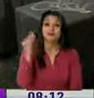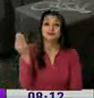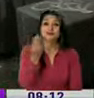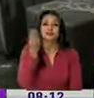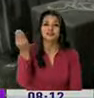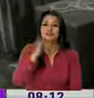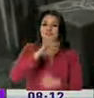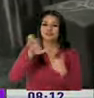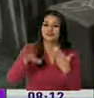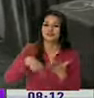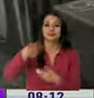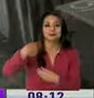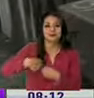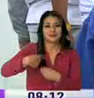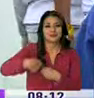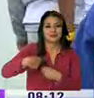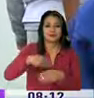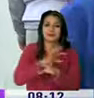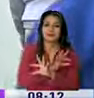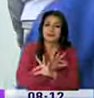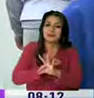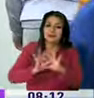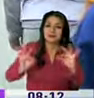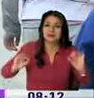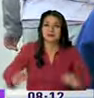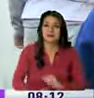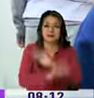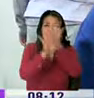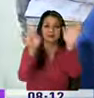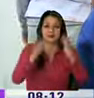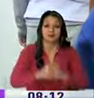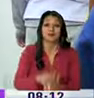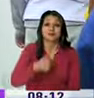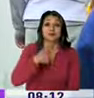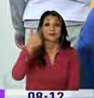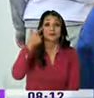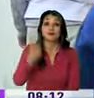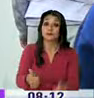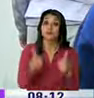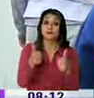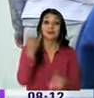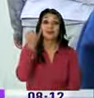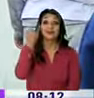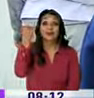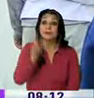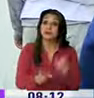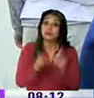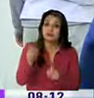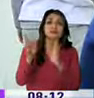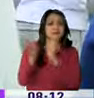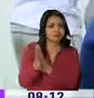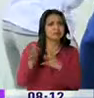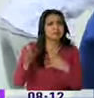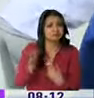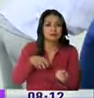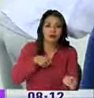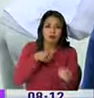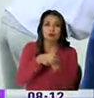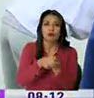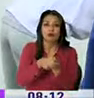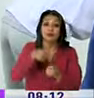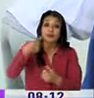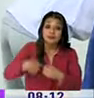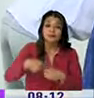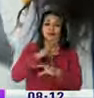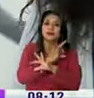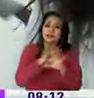de esta mañana de limpieza. Me parece muy bien porque así hacemos una iniciativa a la gente para que apoye a que nuestra ciudad esté